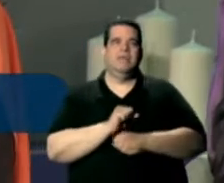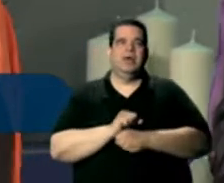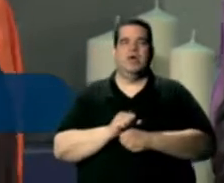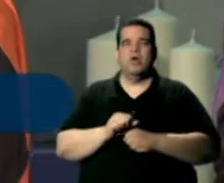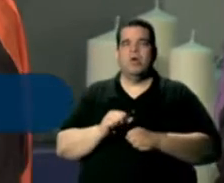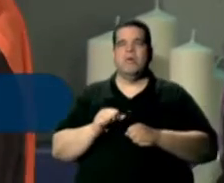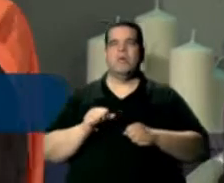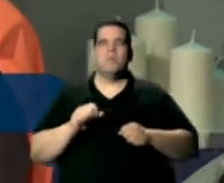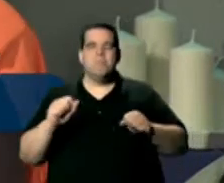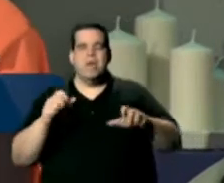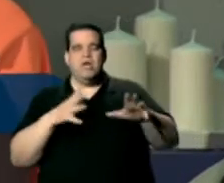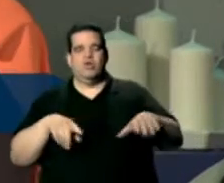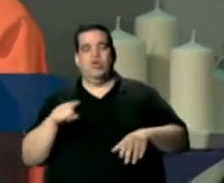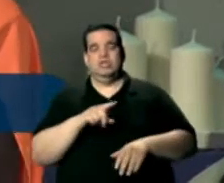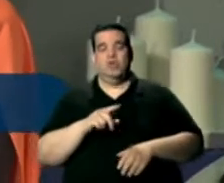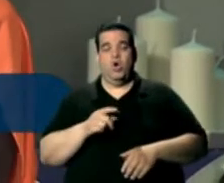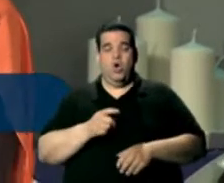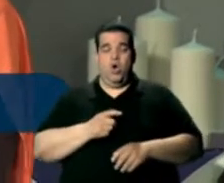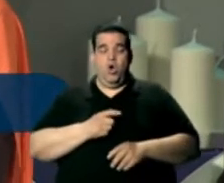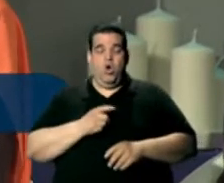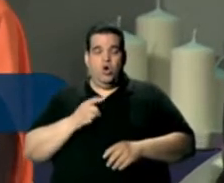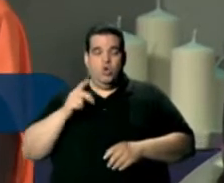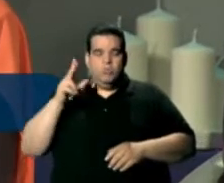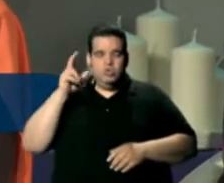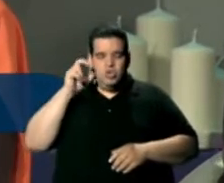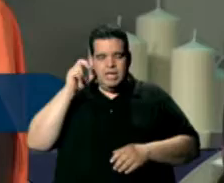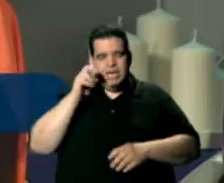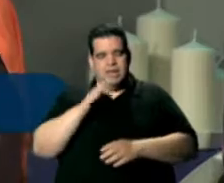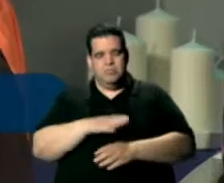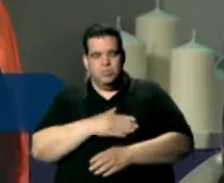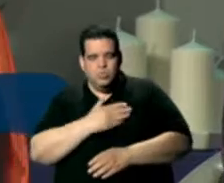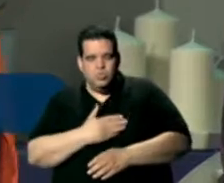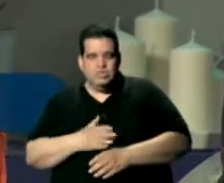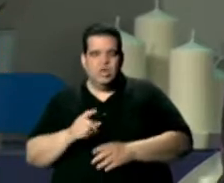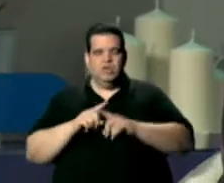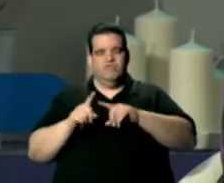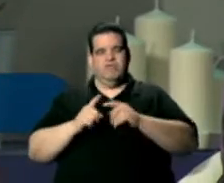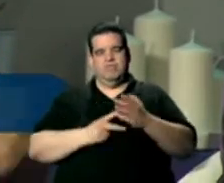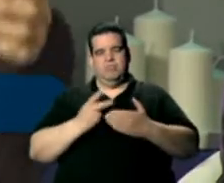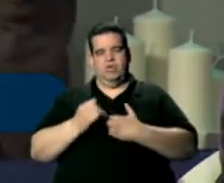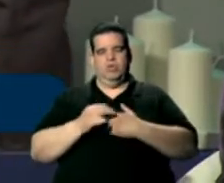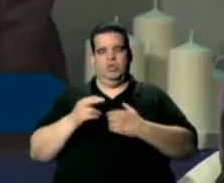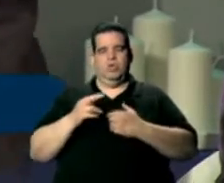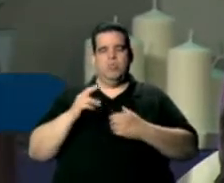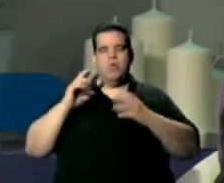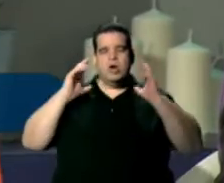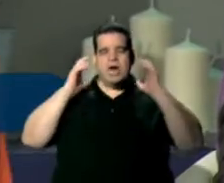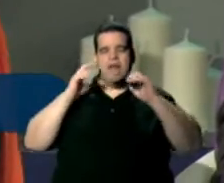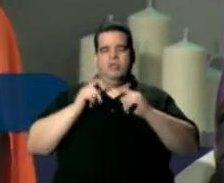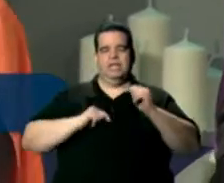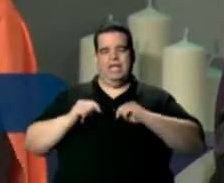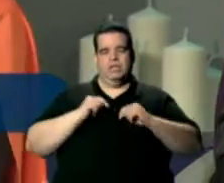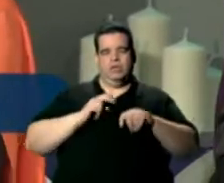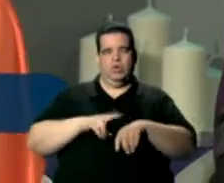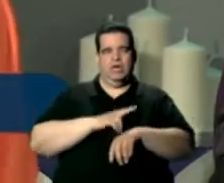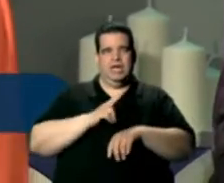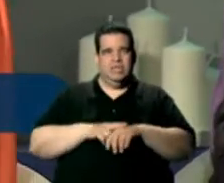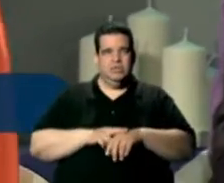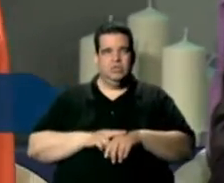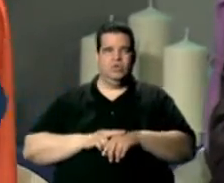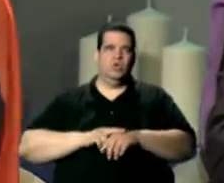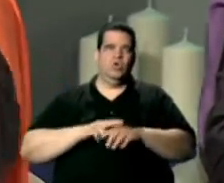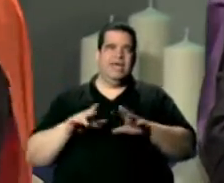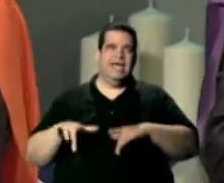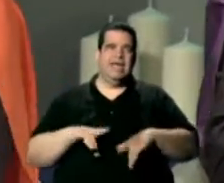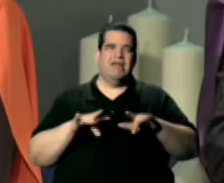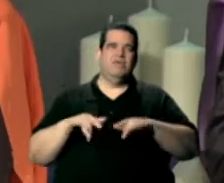de sonido, con la musicalización, todos los proyectos que hacemos, como Radio Teatro Nacional, los programas que hacemos en vivo, los que